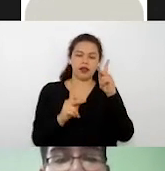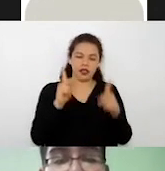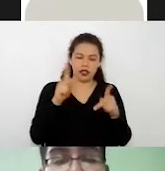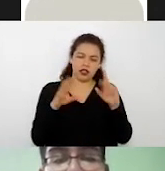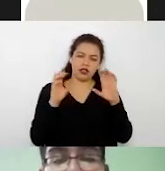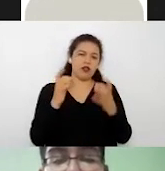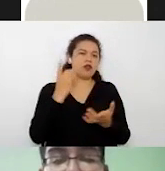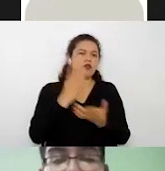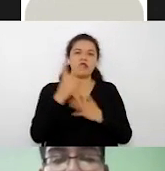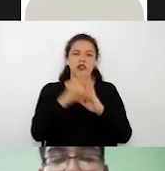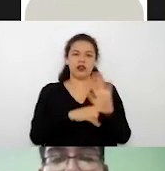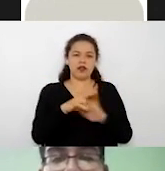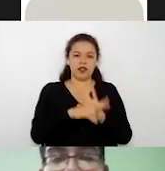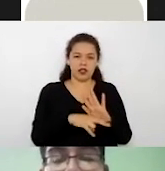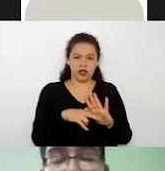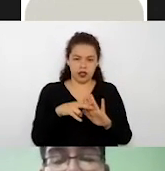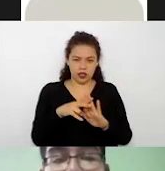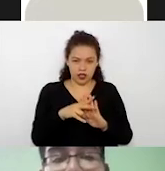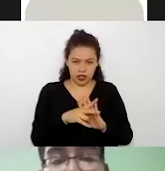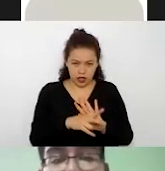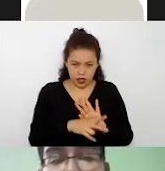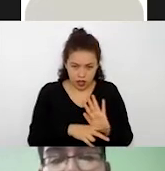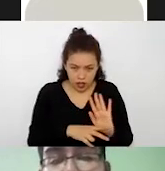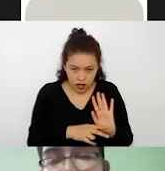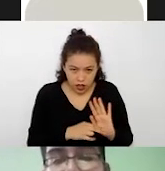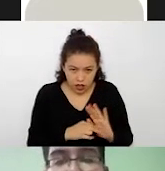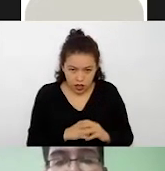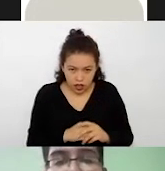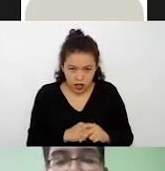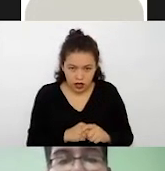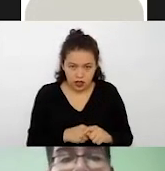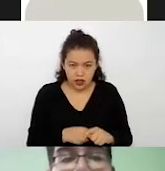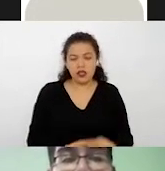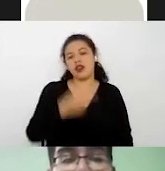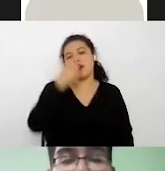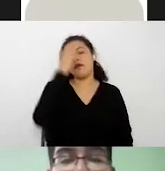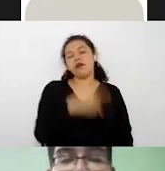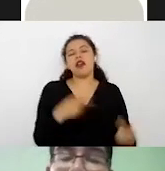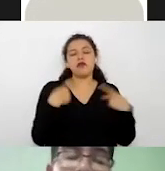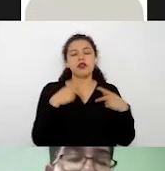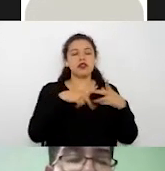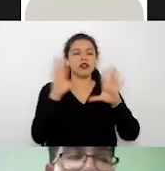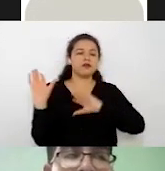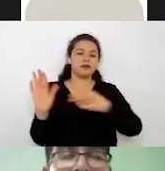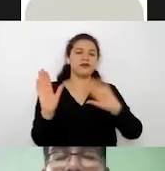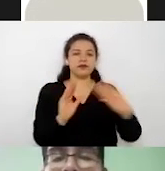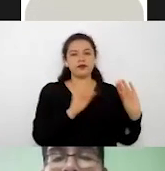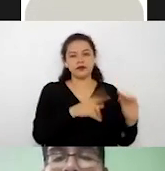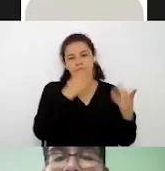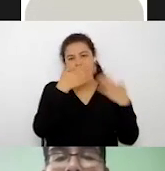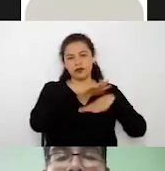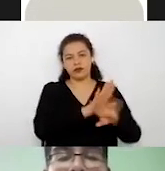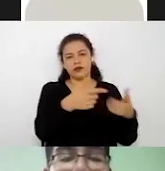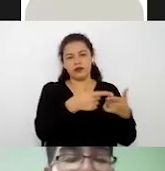simplemente videos de pláticas que han impartido personal con respecto a la brigada